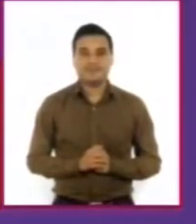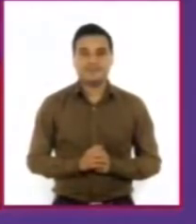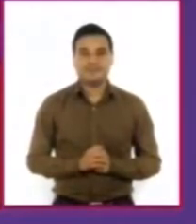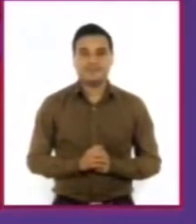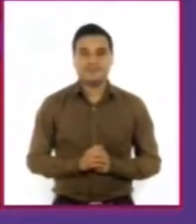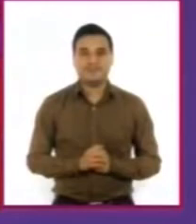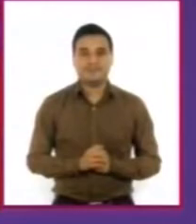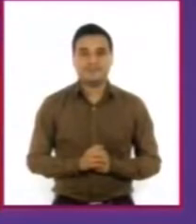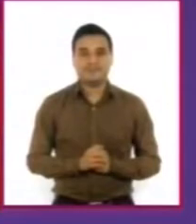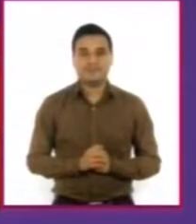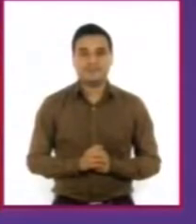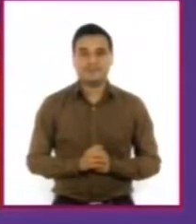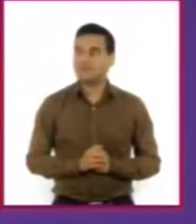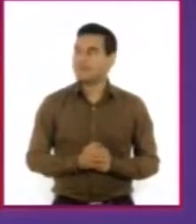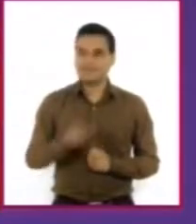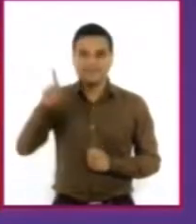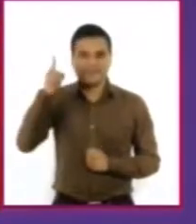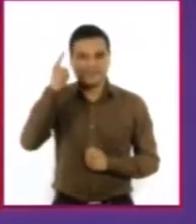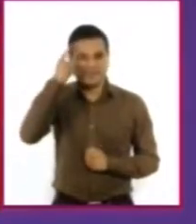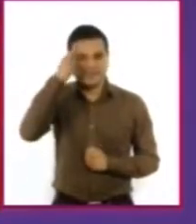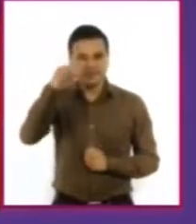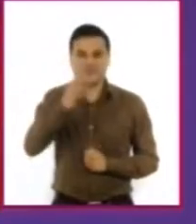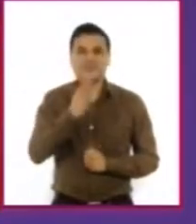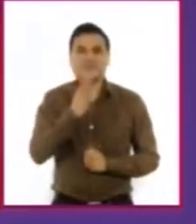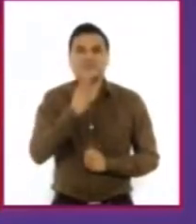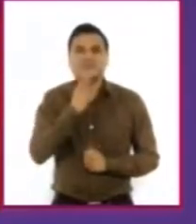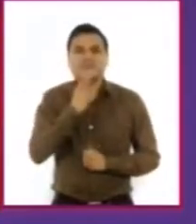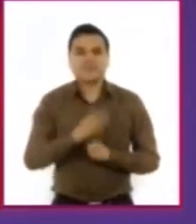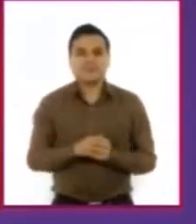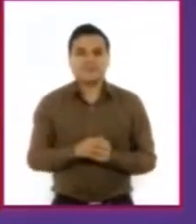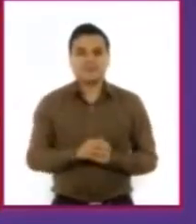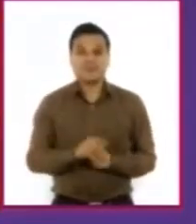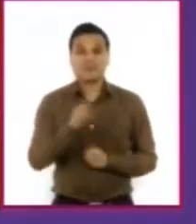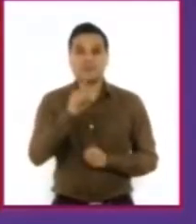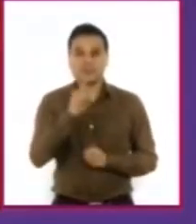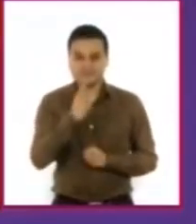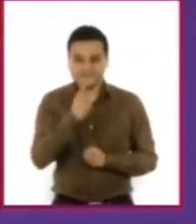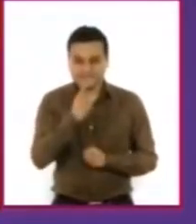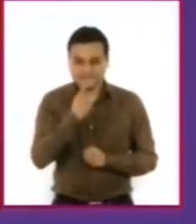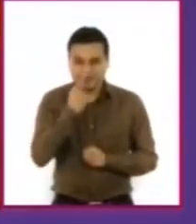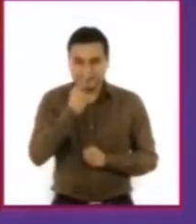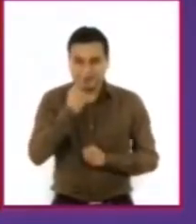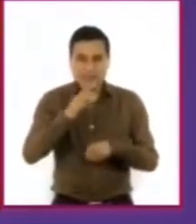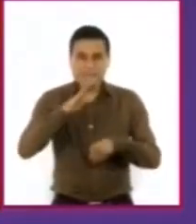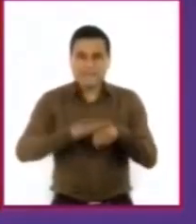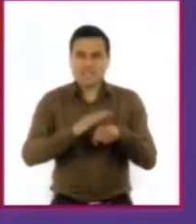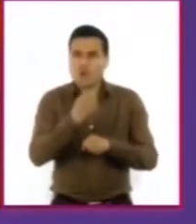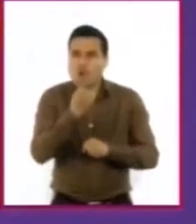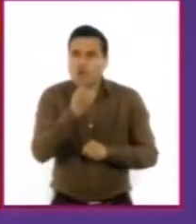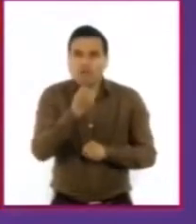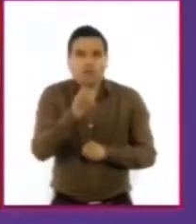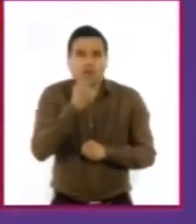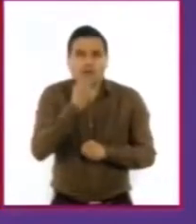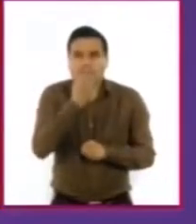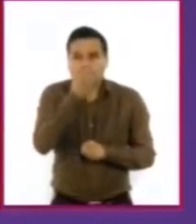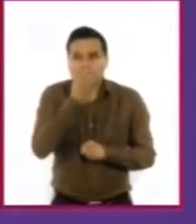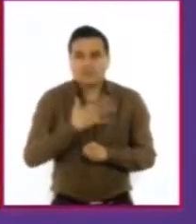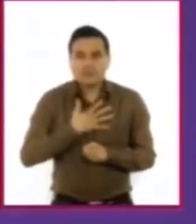El reto consiste en identificar cuál de los frascos tiene un aroma más intenso. ¡Comencemos!